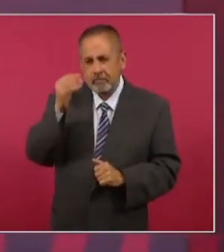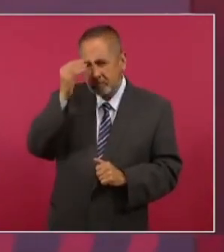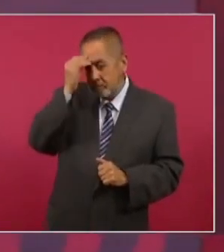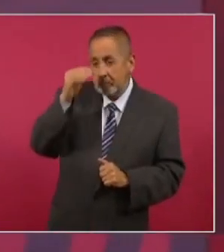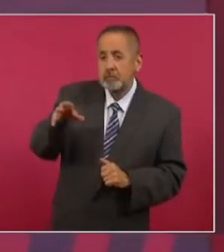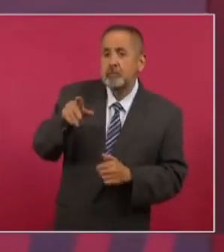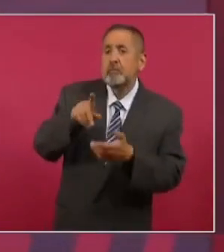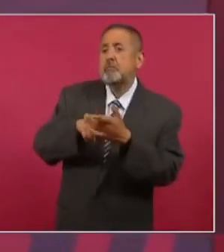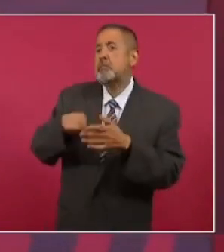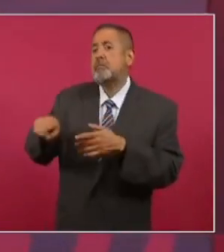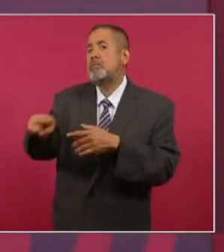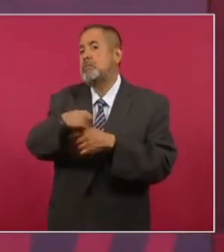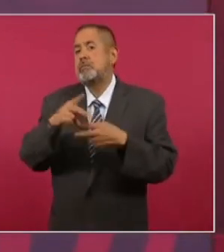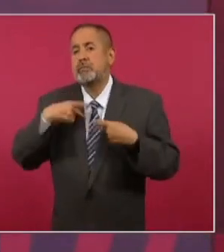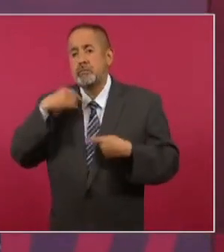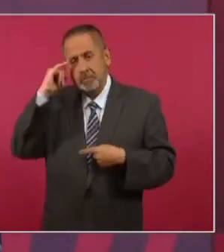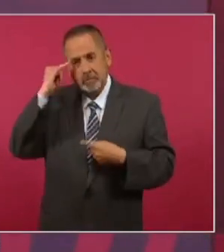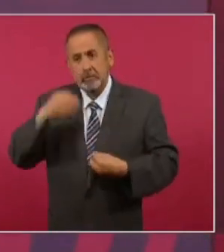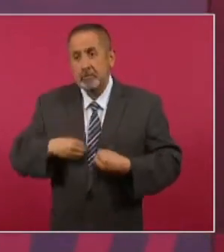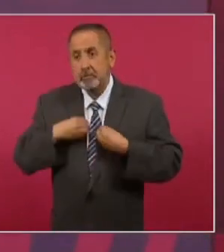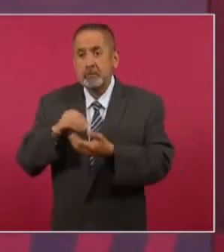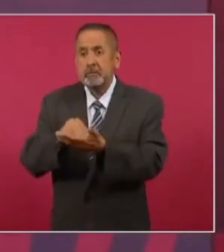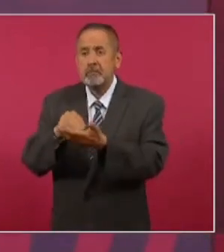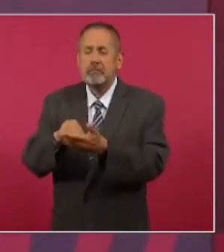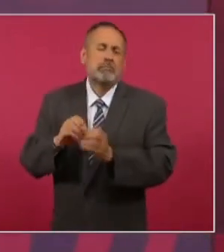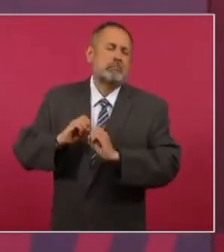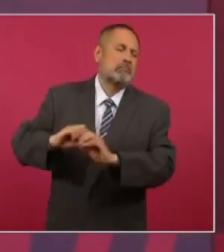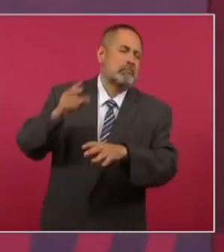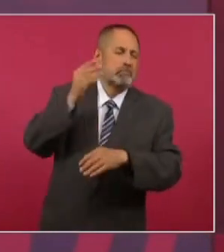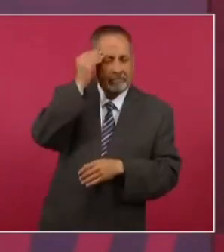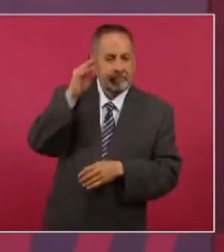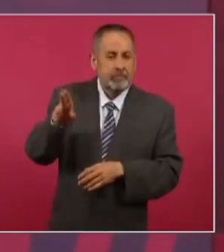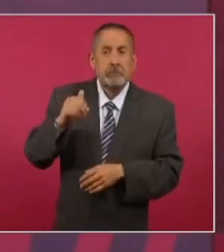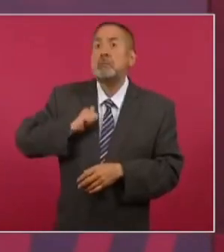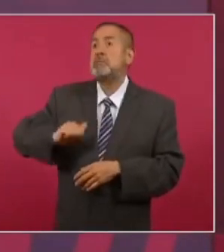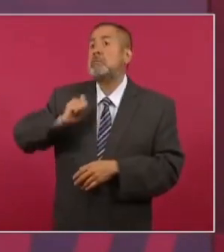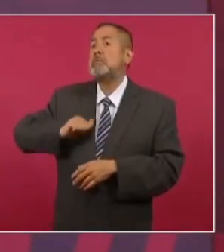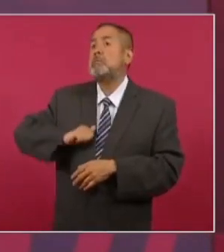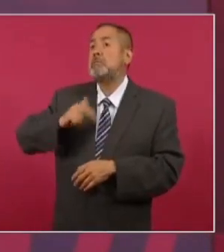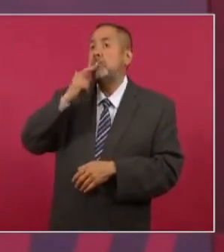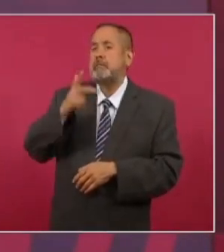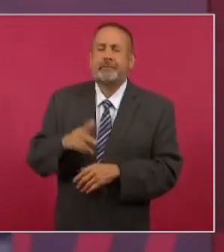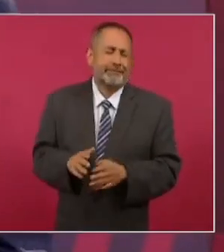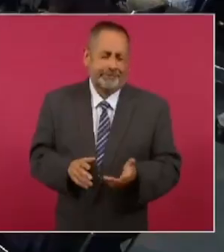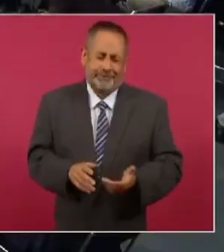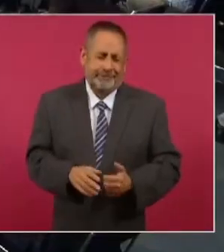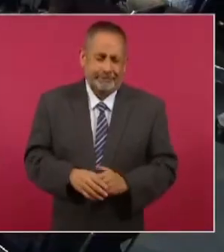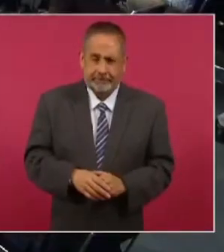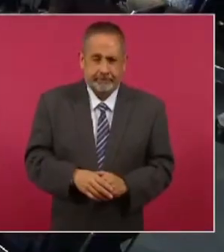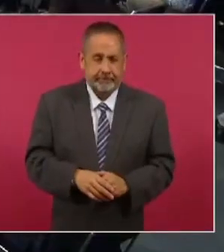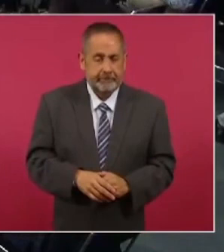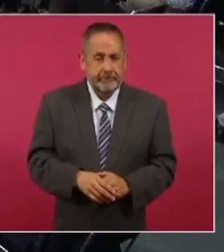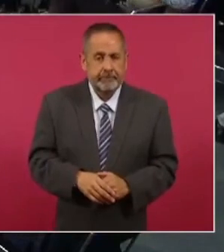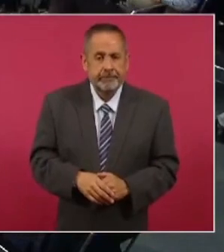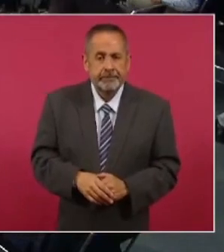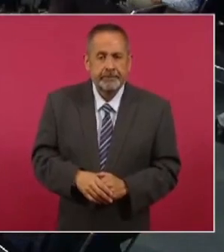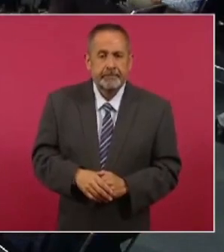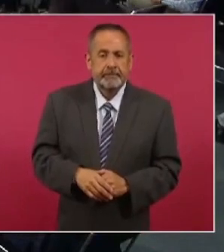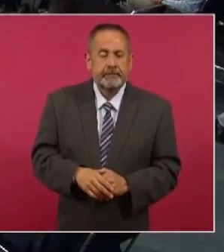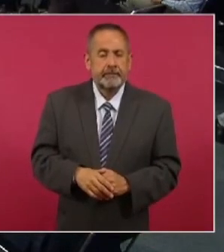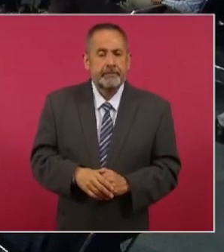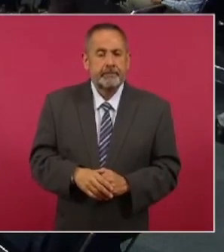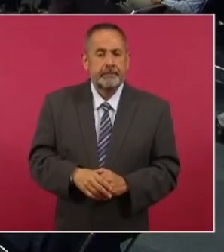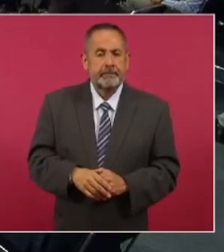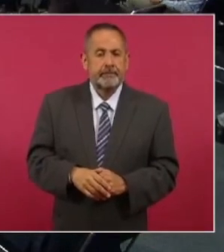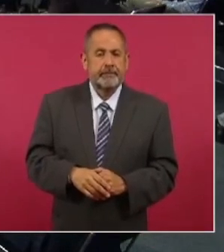marginación al indígena vivo sea vamos a